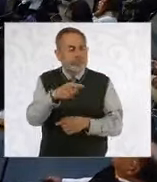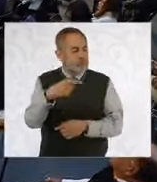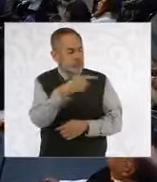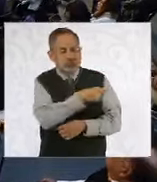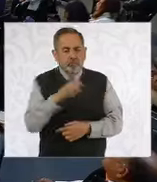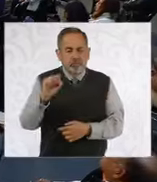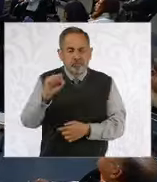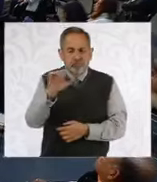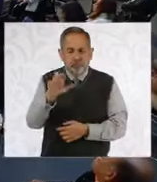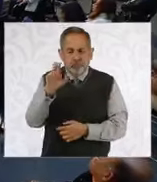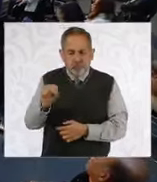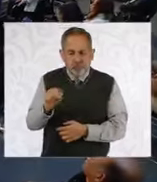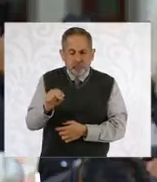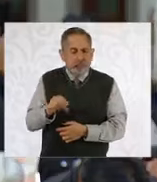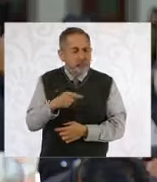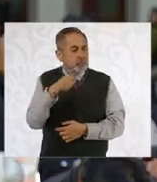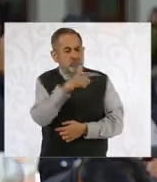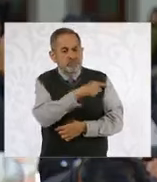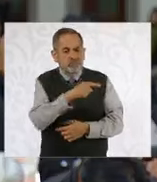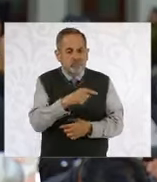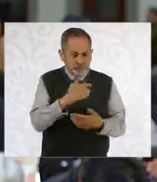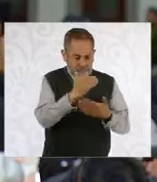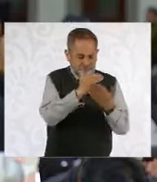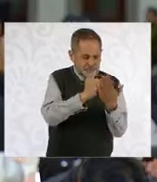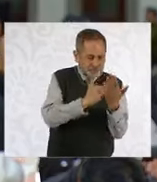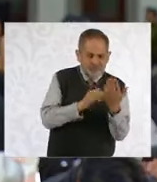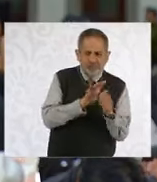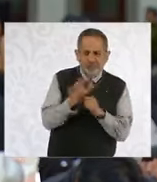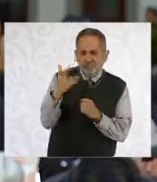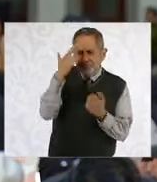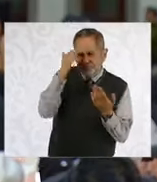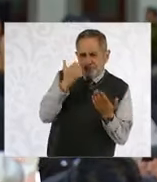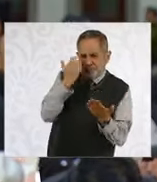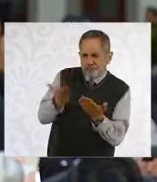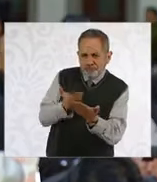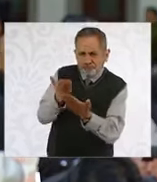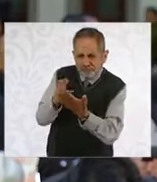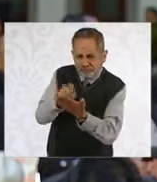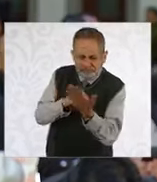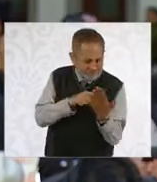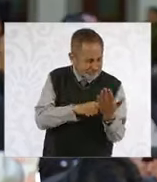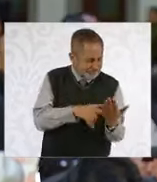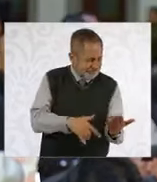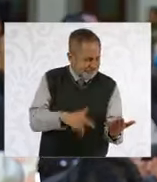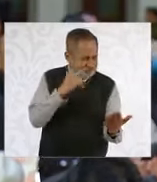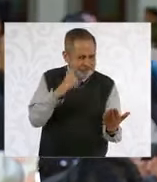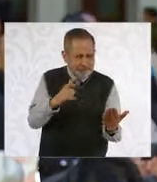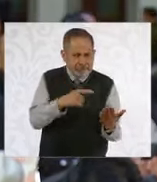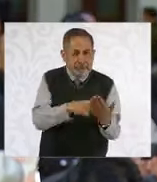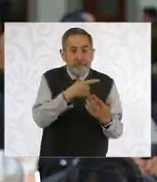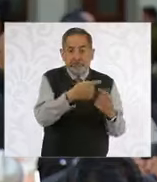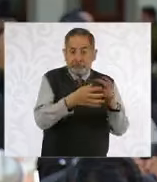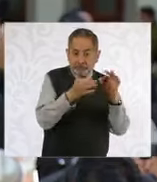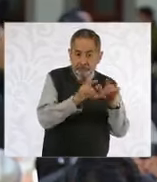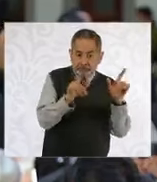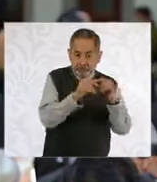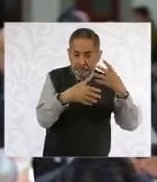Corte, la exposición de motivos resulta bastante interesante, peculiar. En la síntesis que